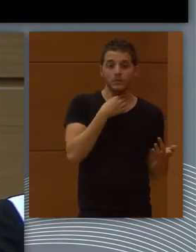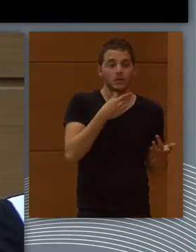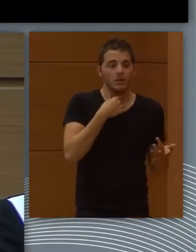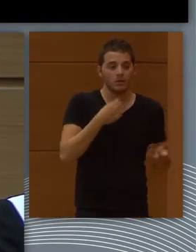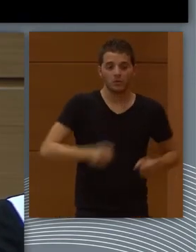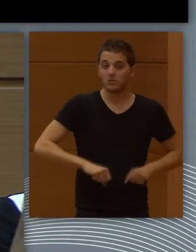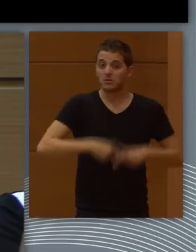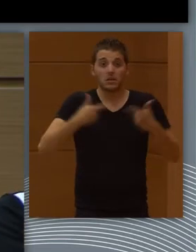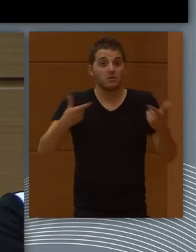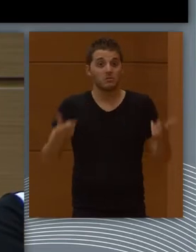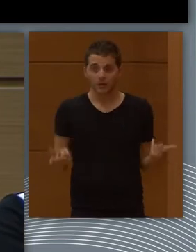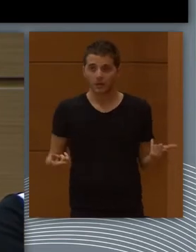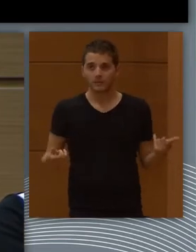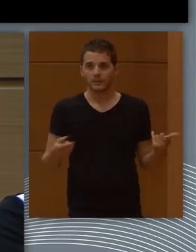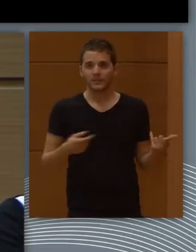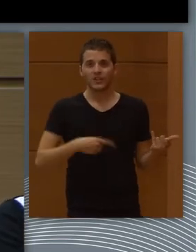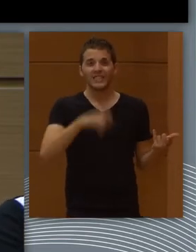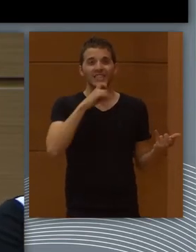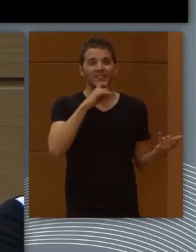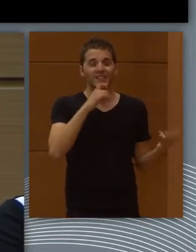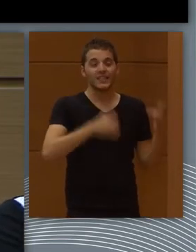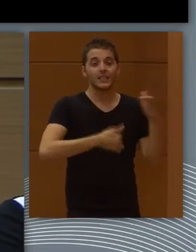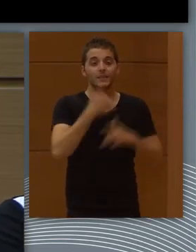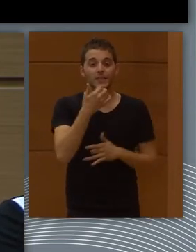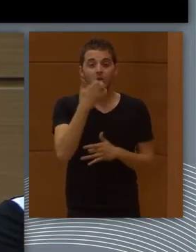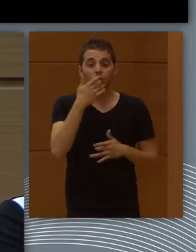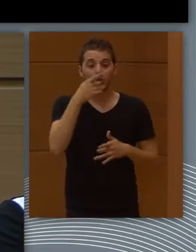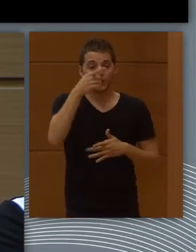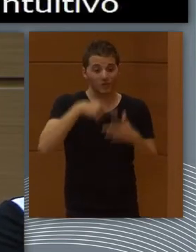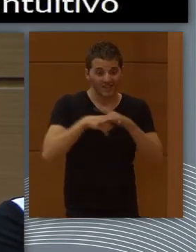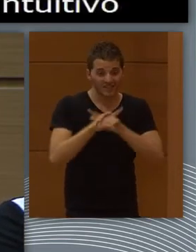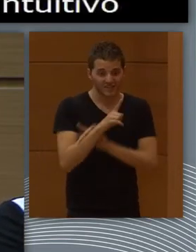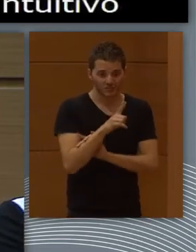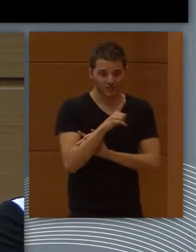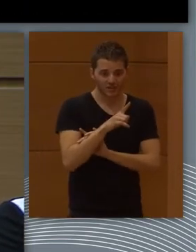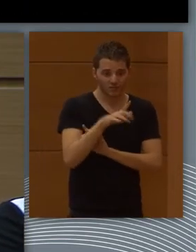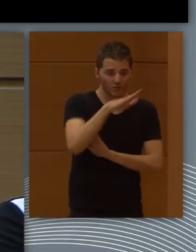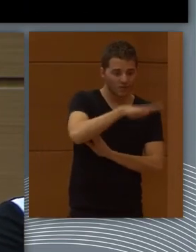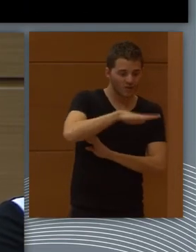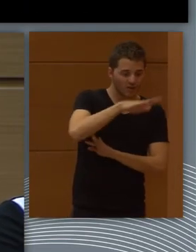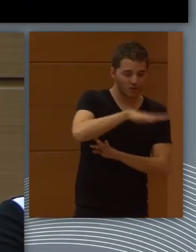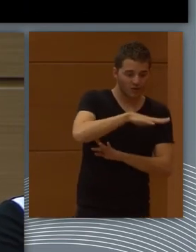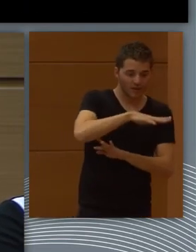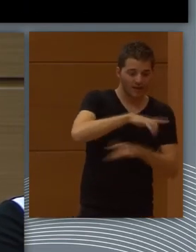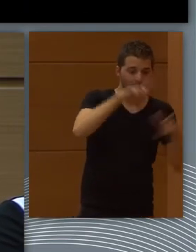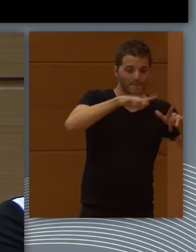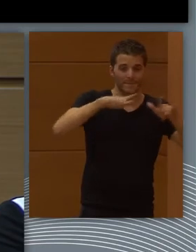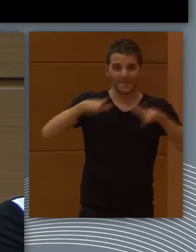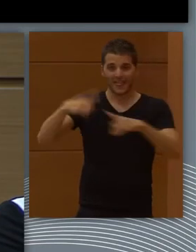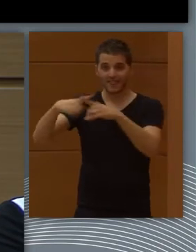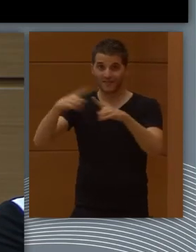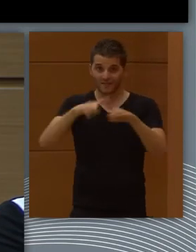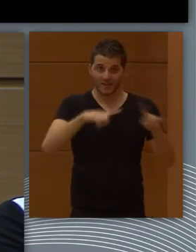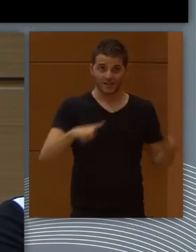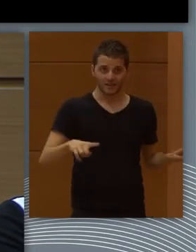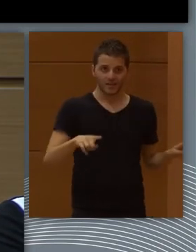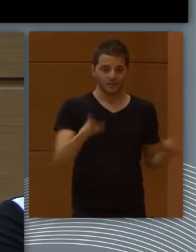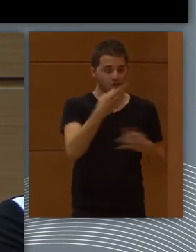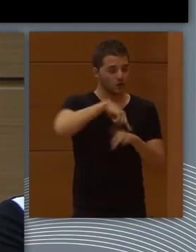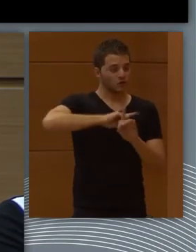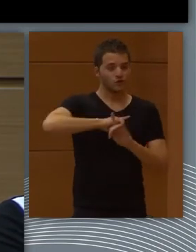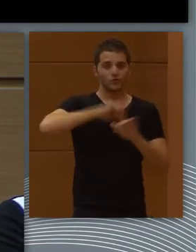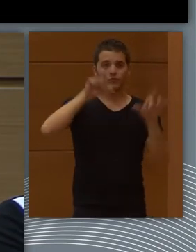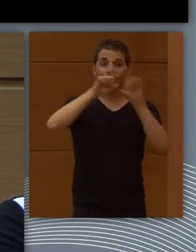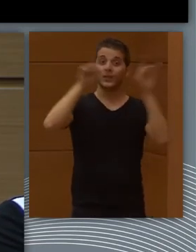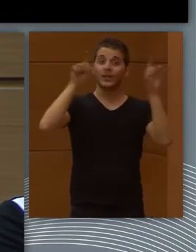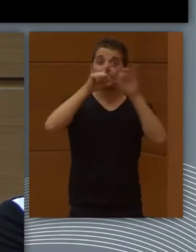más complicado de conseguir, además, es cuando la tienes que desarrollar en un entorno multiplataforma, como es el nuestro. Es decir, nosotros somos una